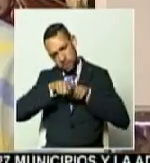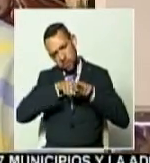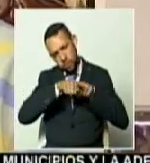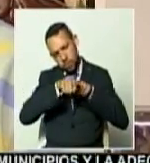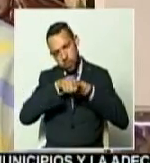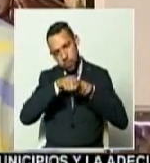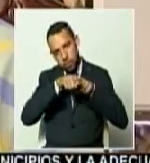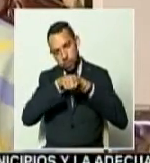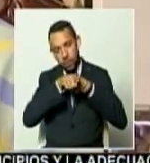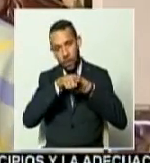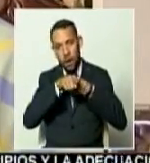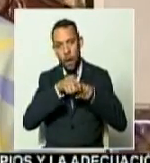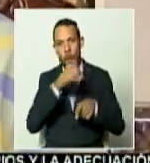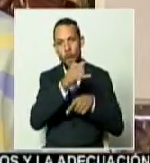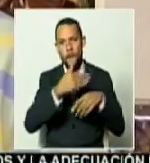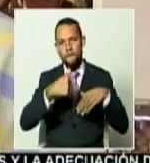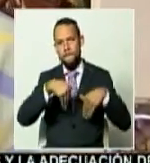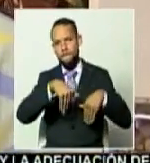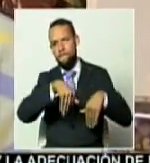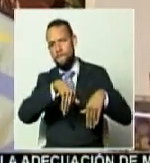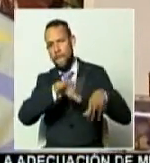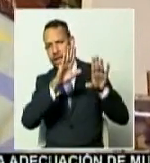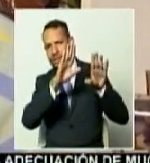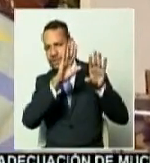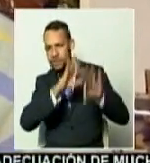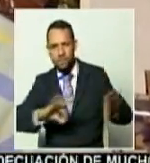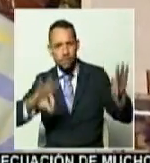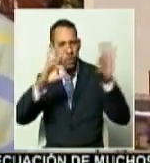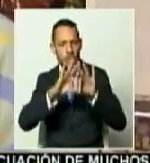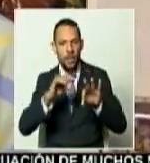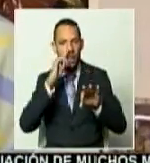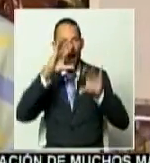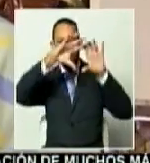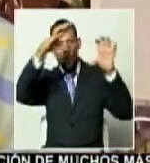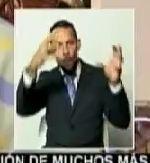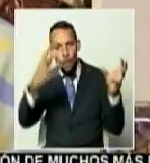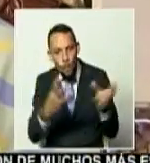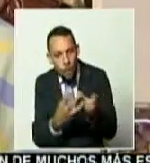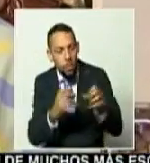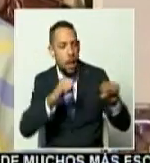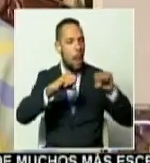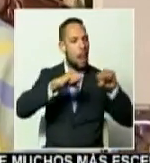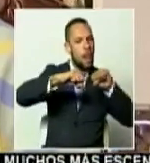que está escalafonada como la más importante del mundo.